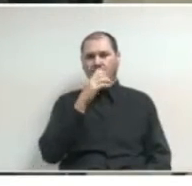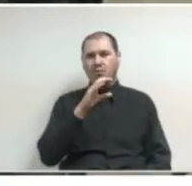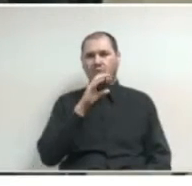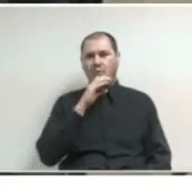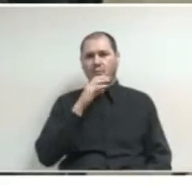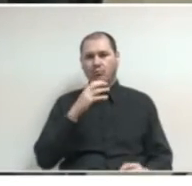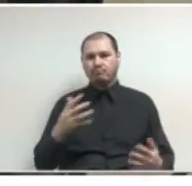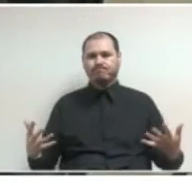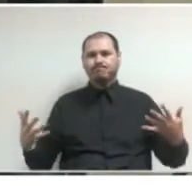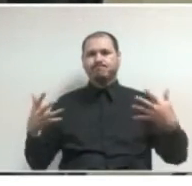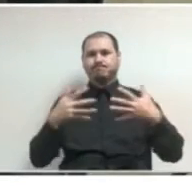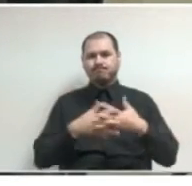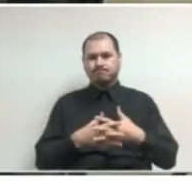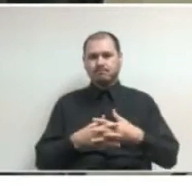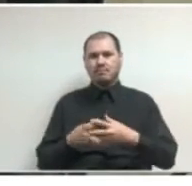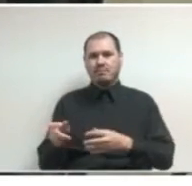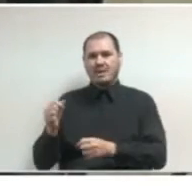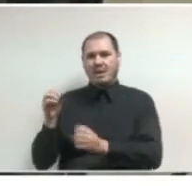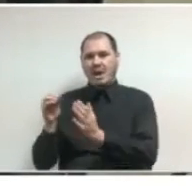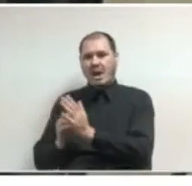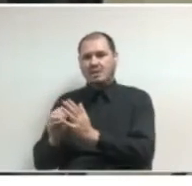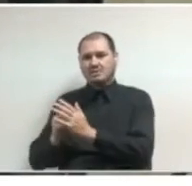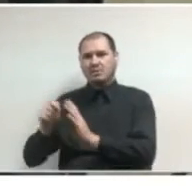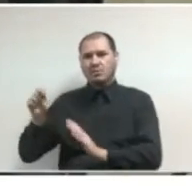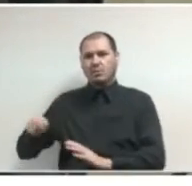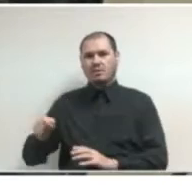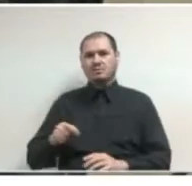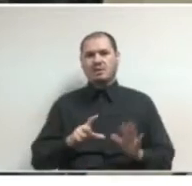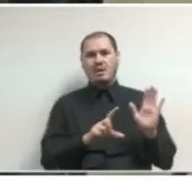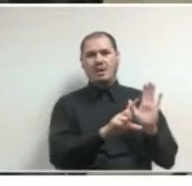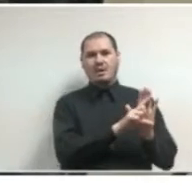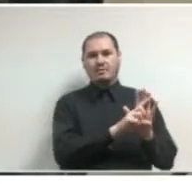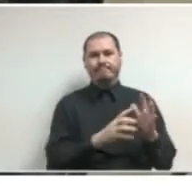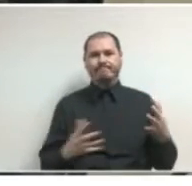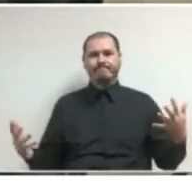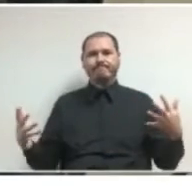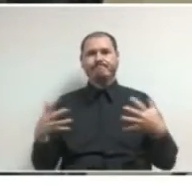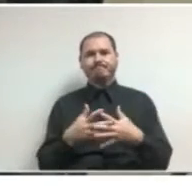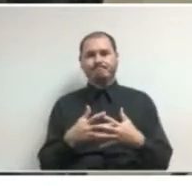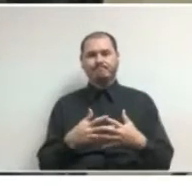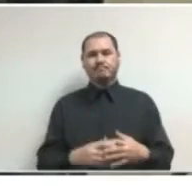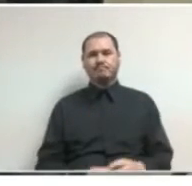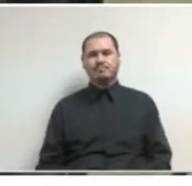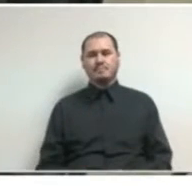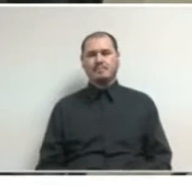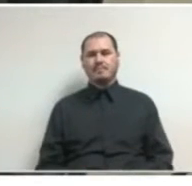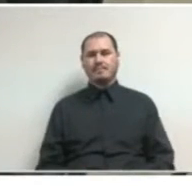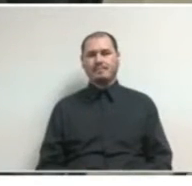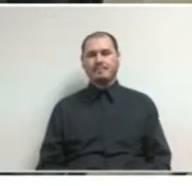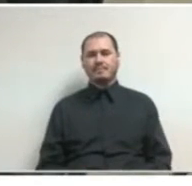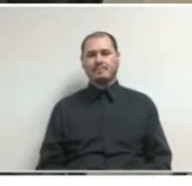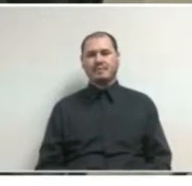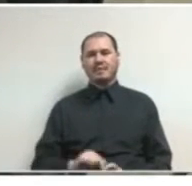los actos de los jueces estrictamente a la ley? Pues si no inventé pe ley pe va eso pa ya va po ahora va